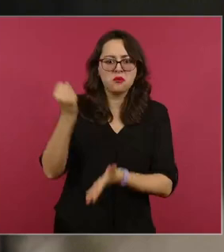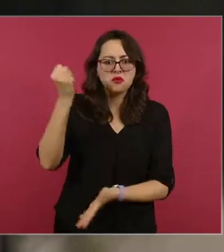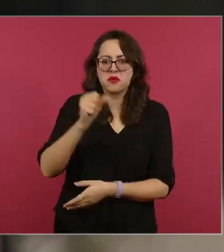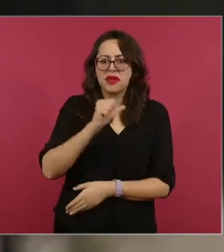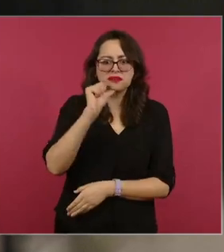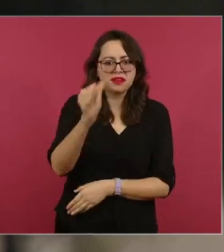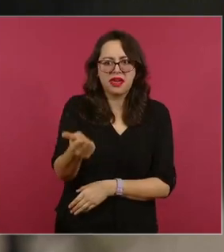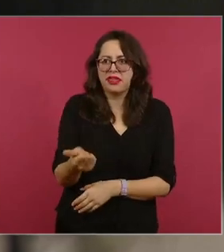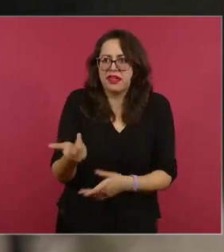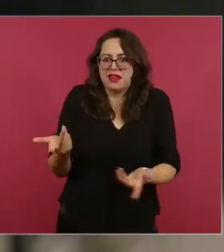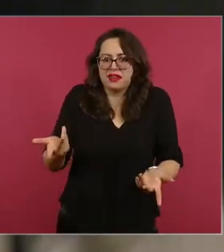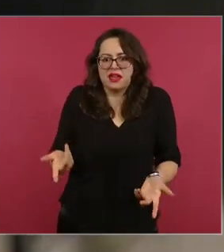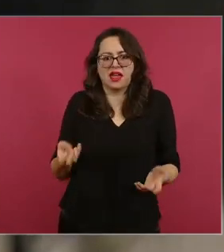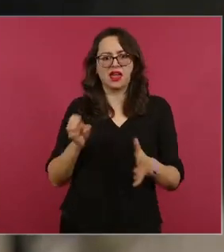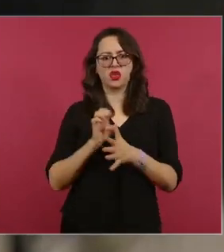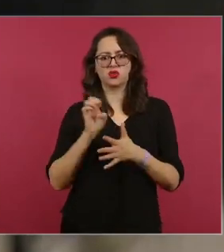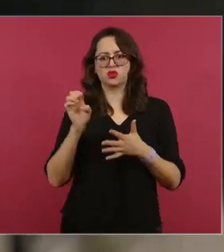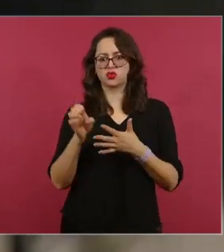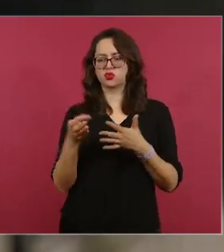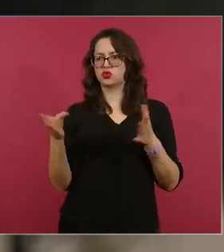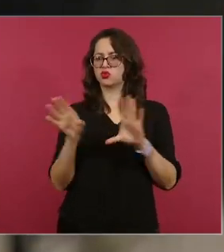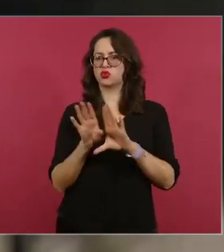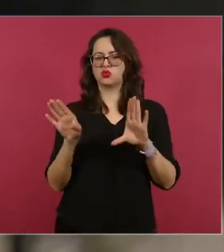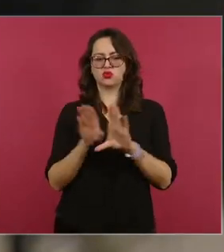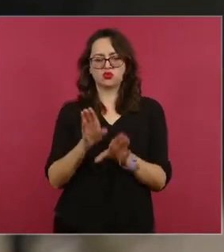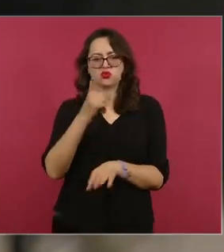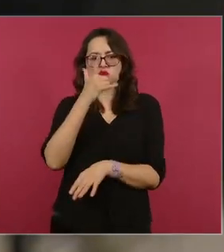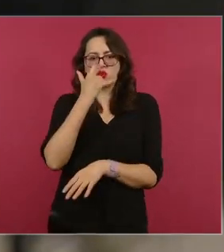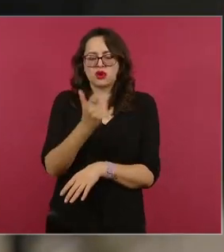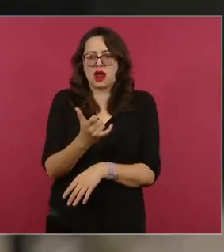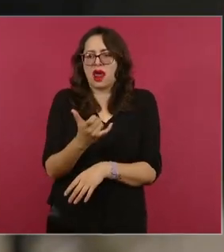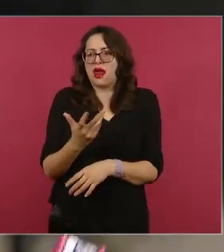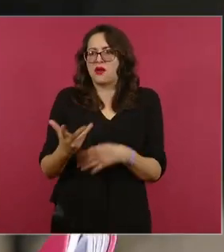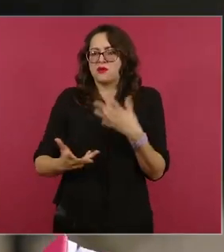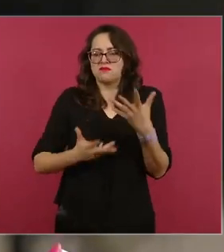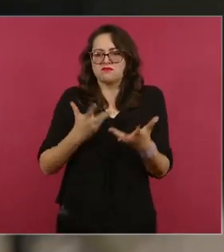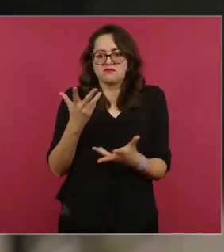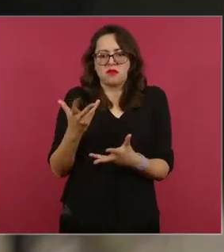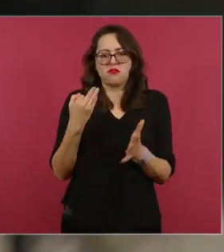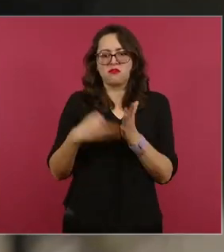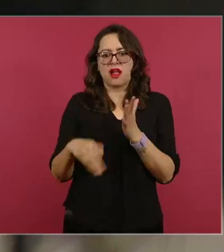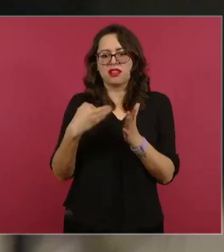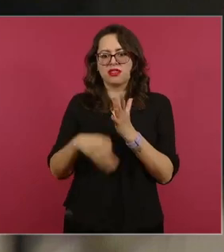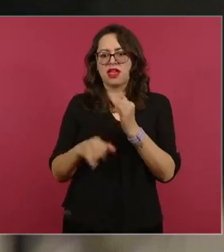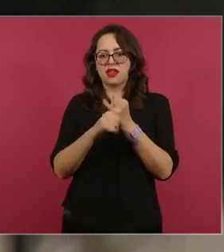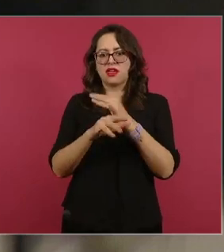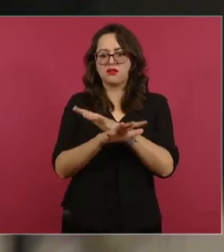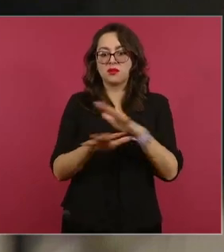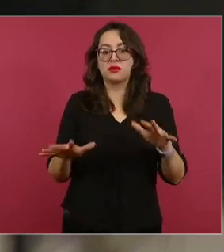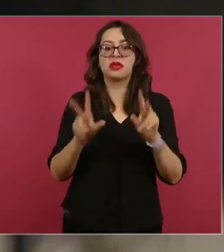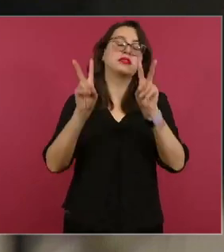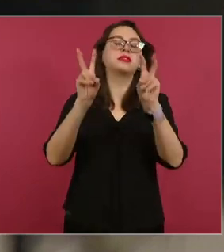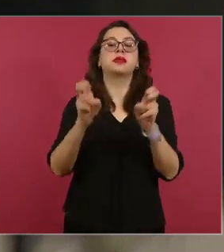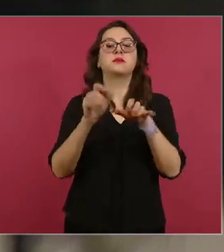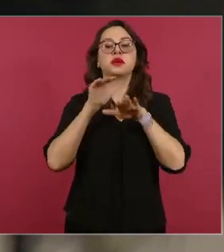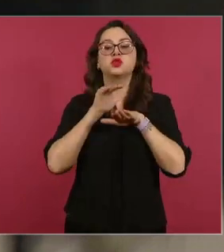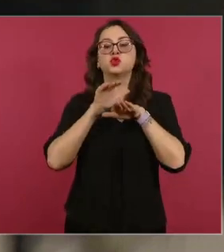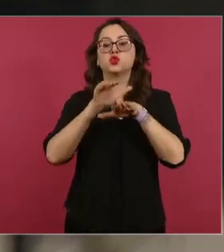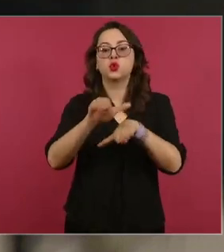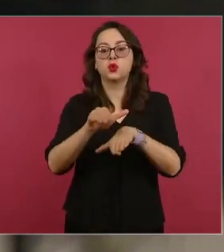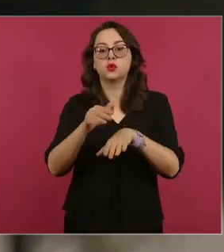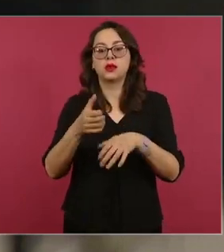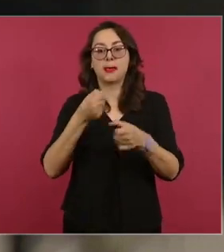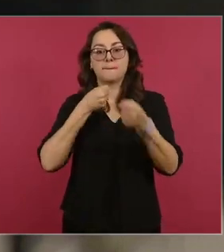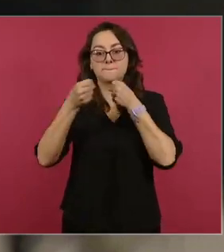ese sentido le compartimos el dato, ojalá y nos pudieran dar más información al respecto. Es específicamente el tema de